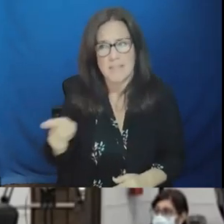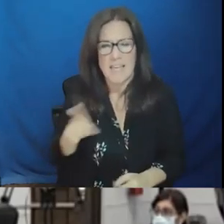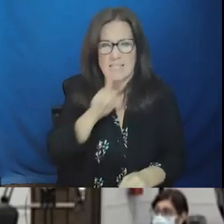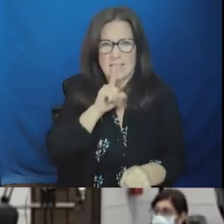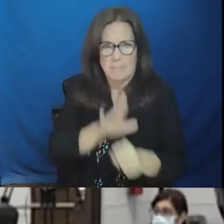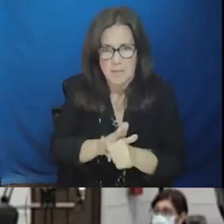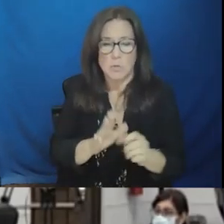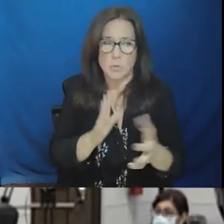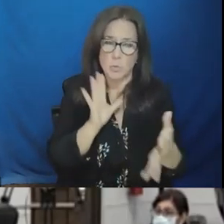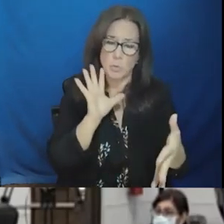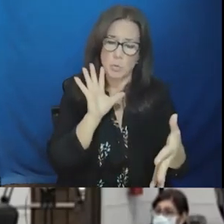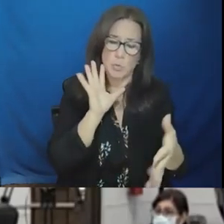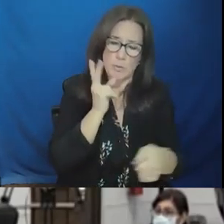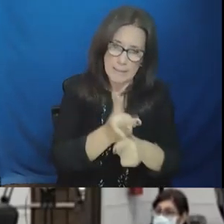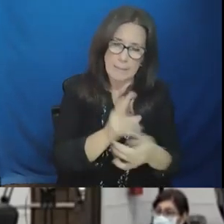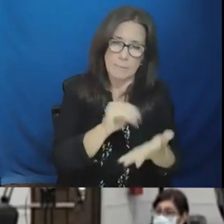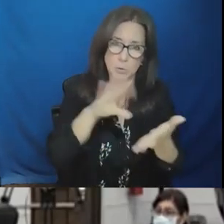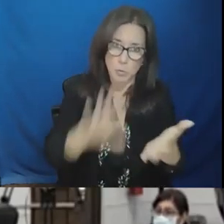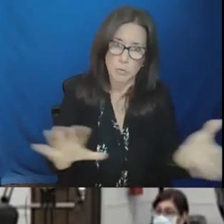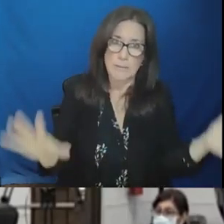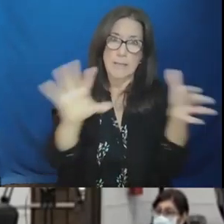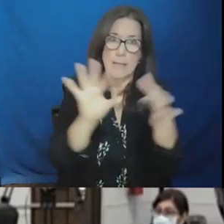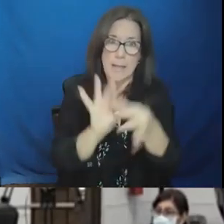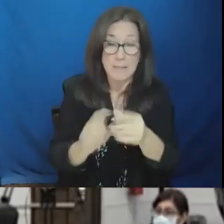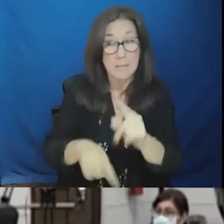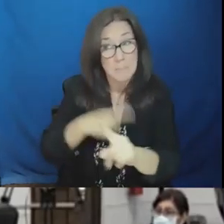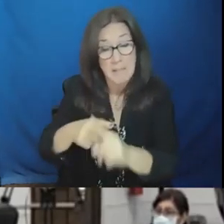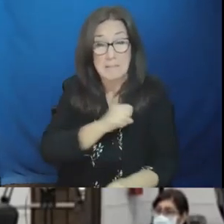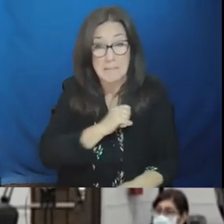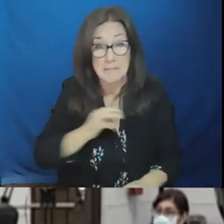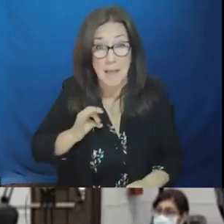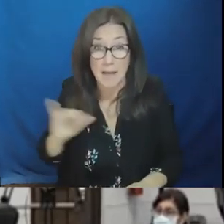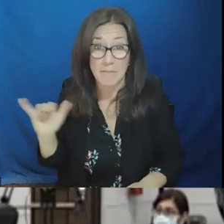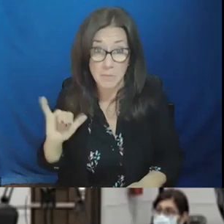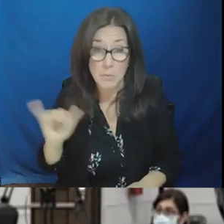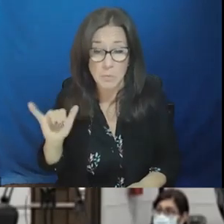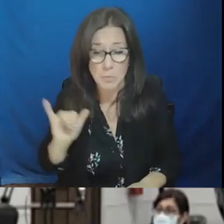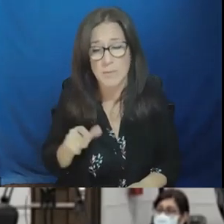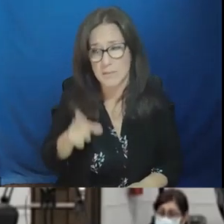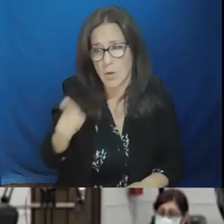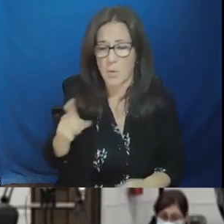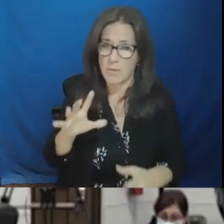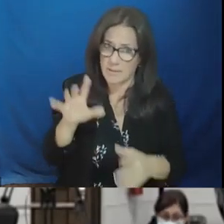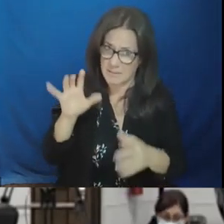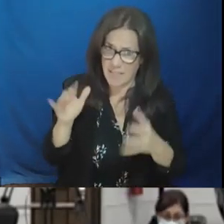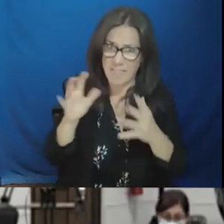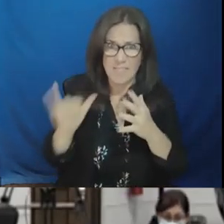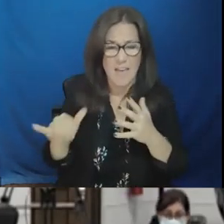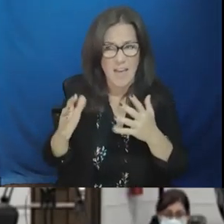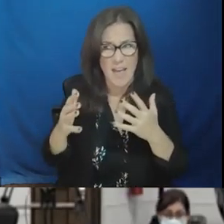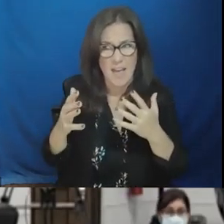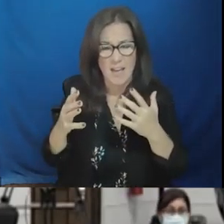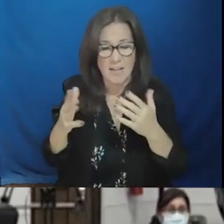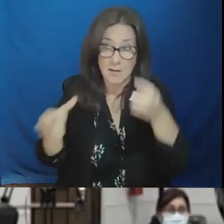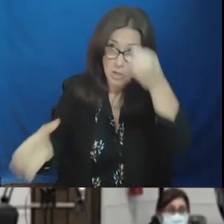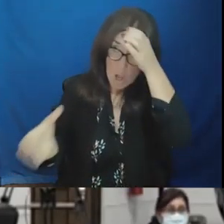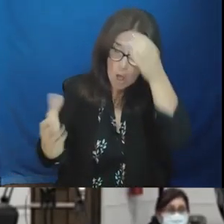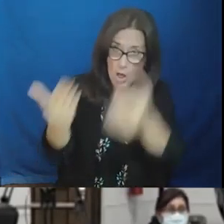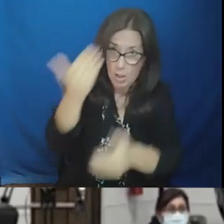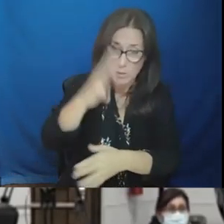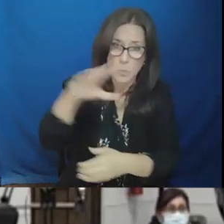para los maestros siempre están buscando algo innovador para mantenernos conectados y tiene